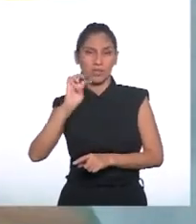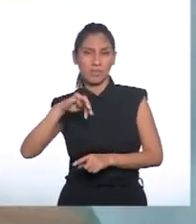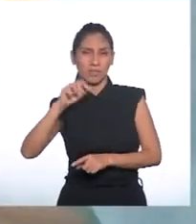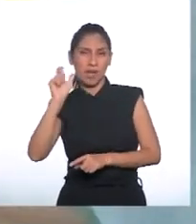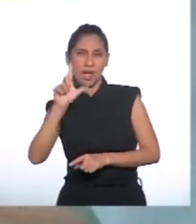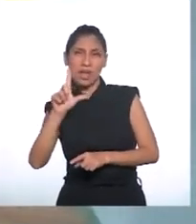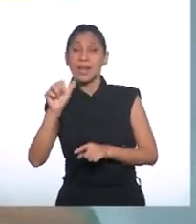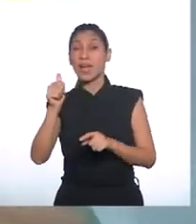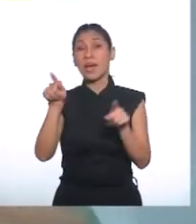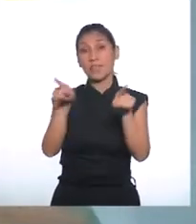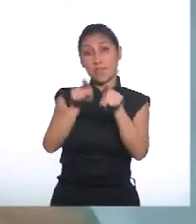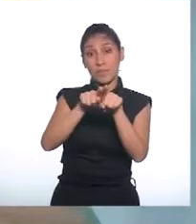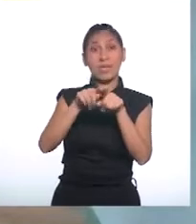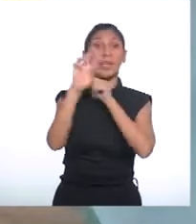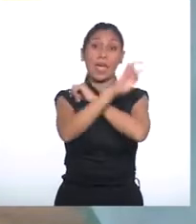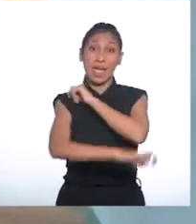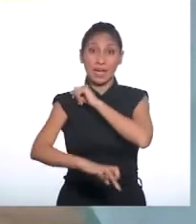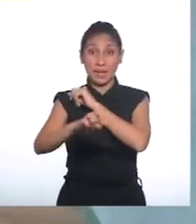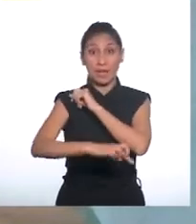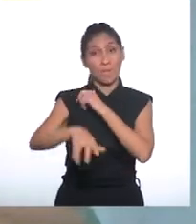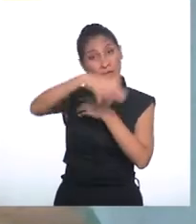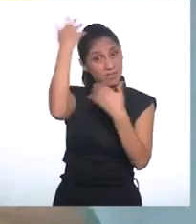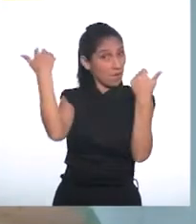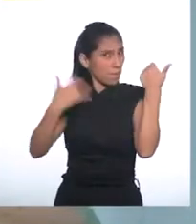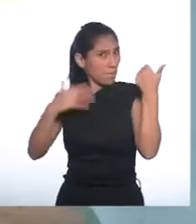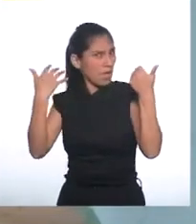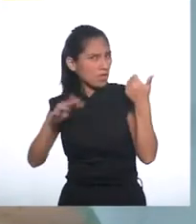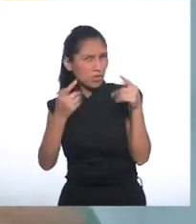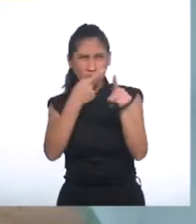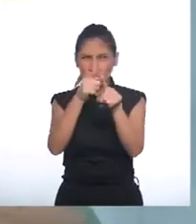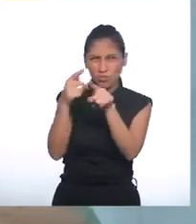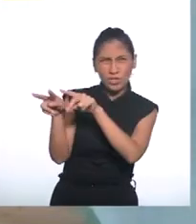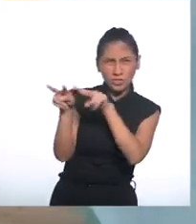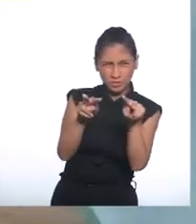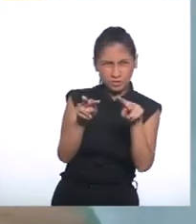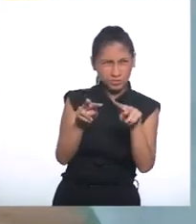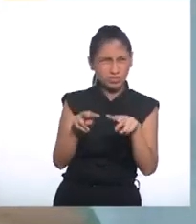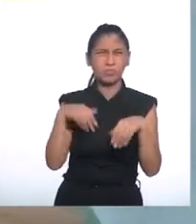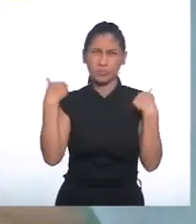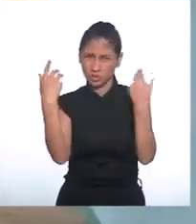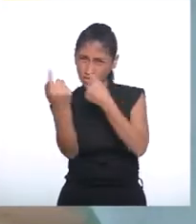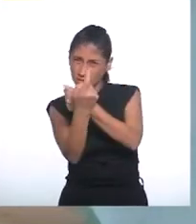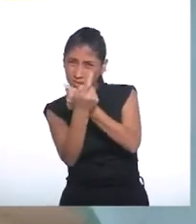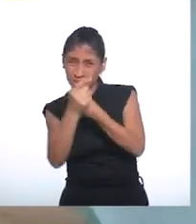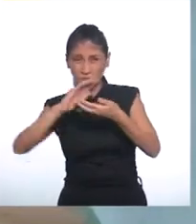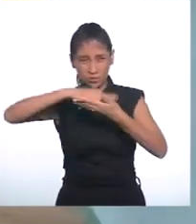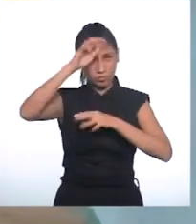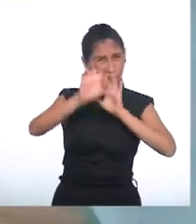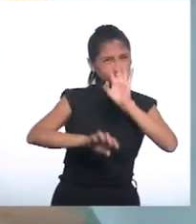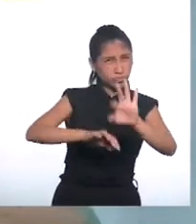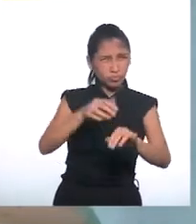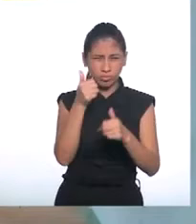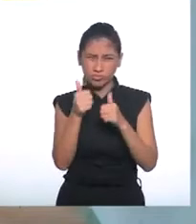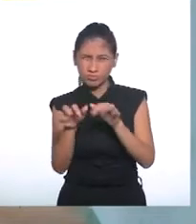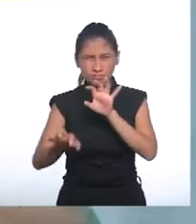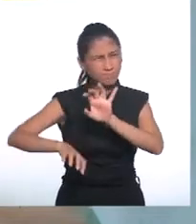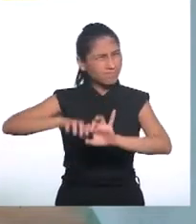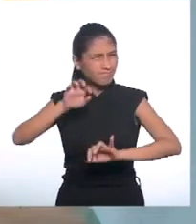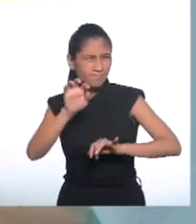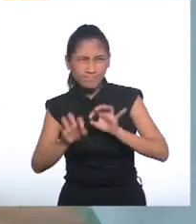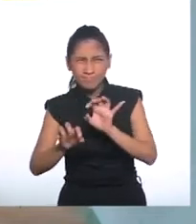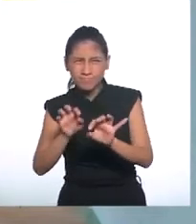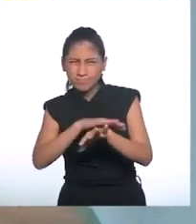Buena observación. ¿Qué tal si lo vemos más de cerca? Googleana, ¿nos puedes enseñar los valores puestos sobre una recta? Procesando